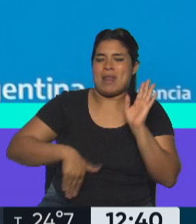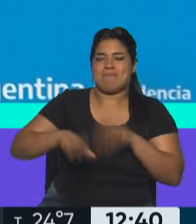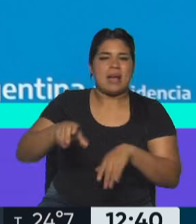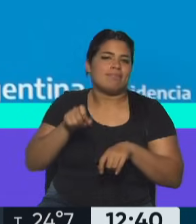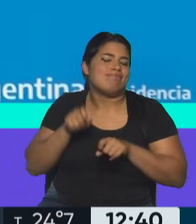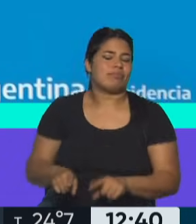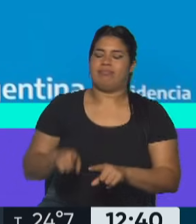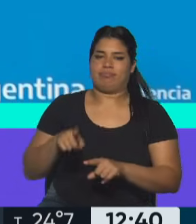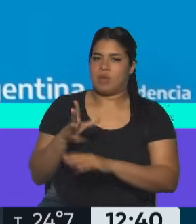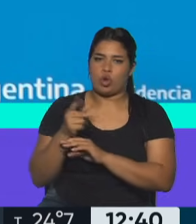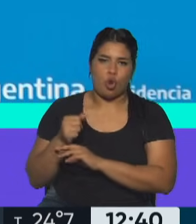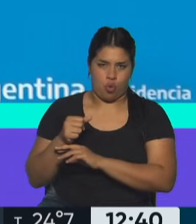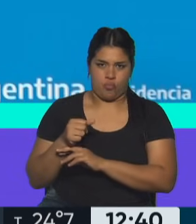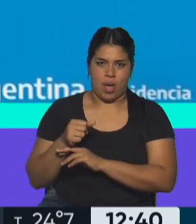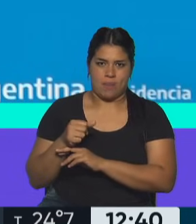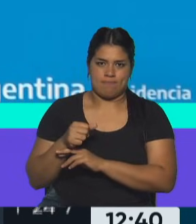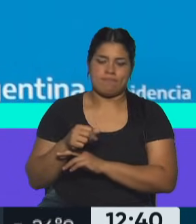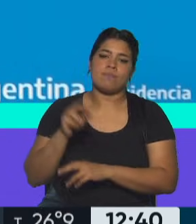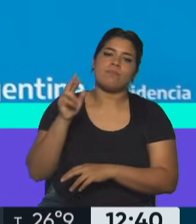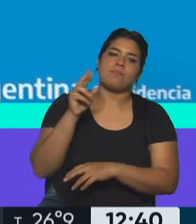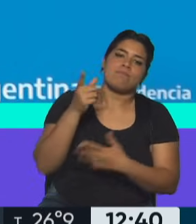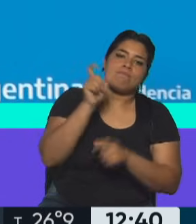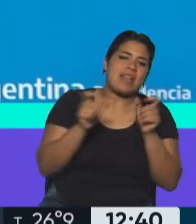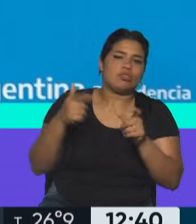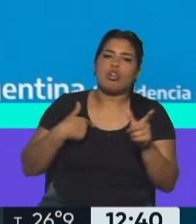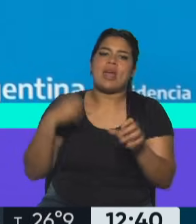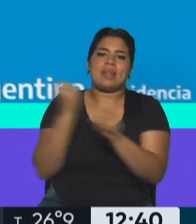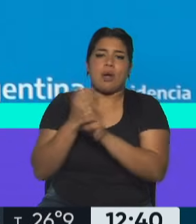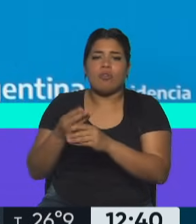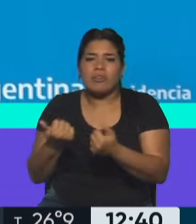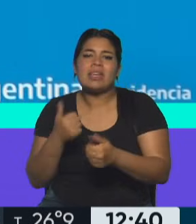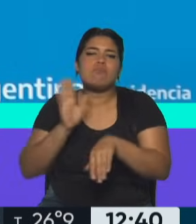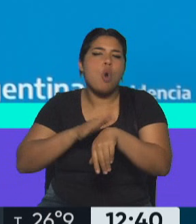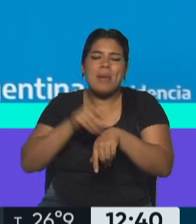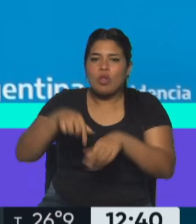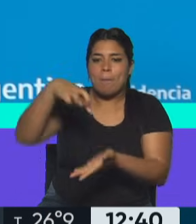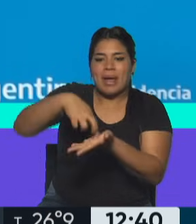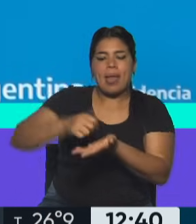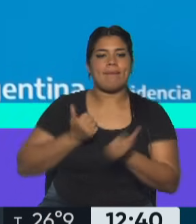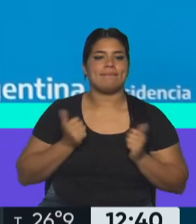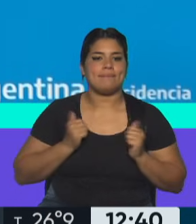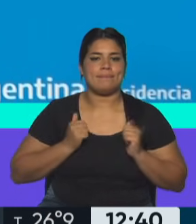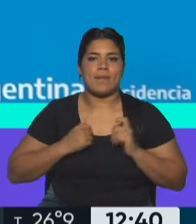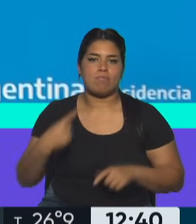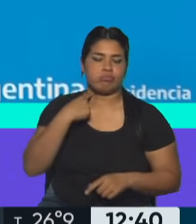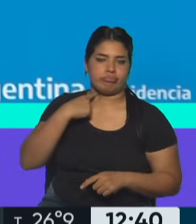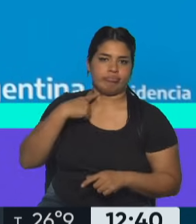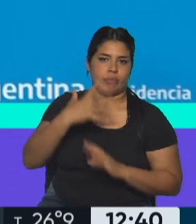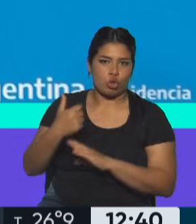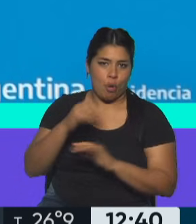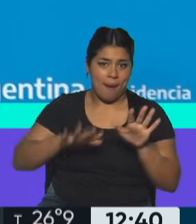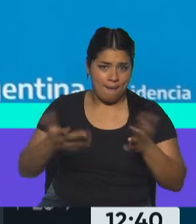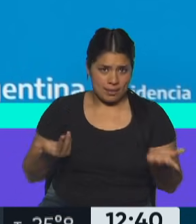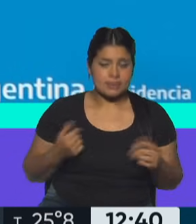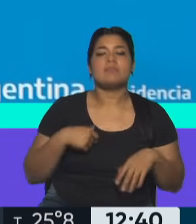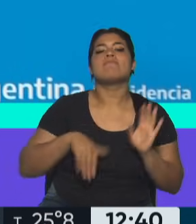llega del trabajo, que eran puntos centrales de robos, ya sea de las diferentes modalidades que tenía. Además, hubo en el último tiempo casos